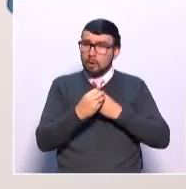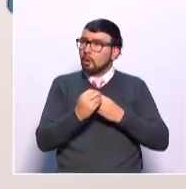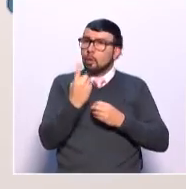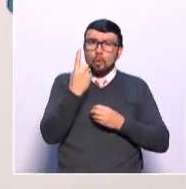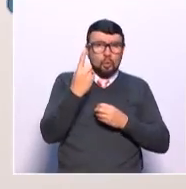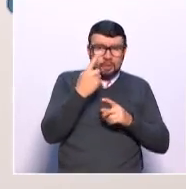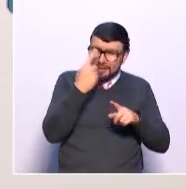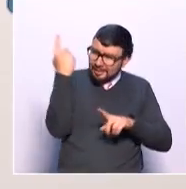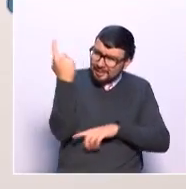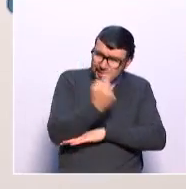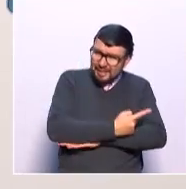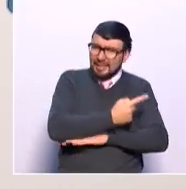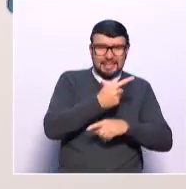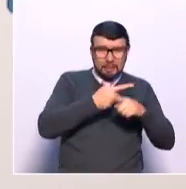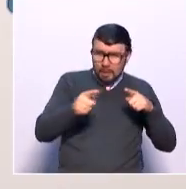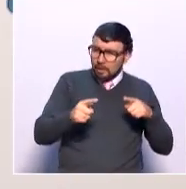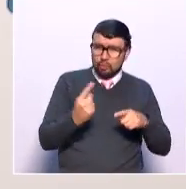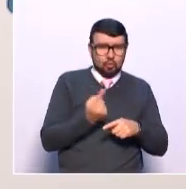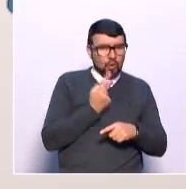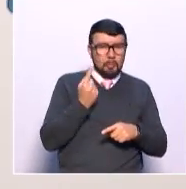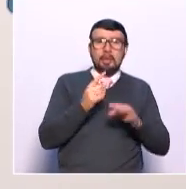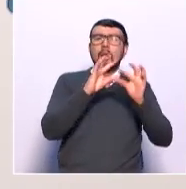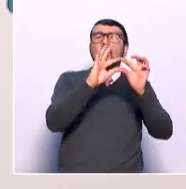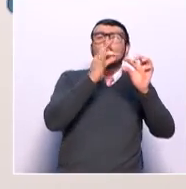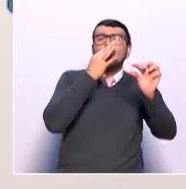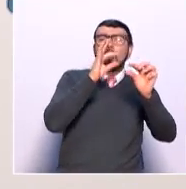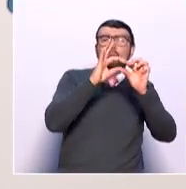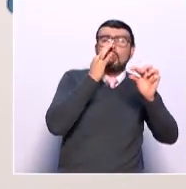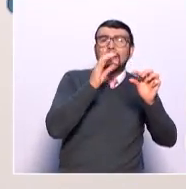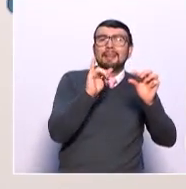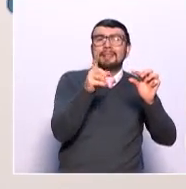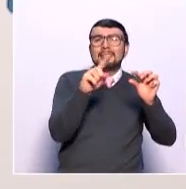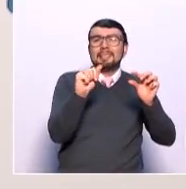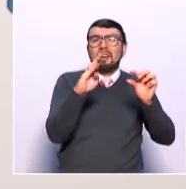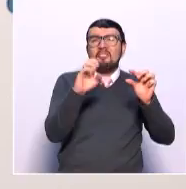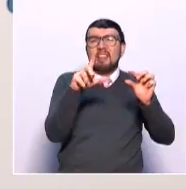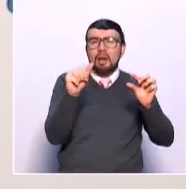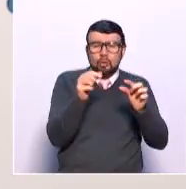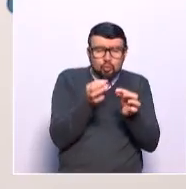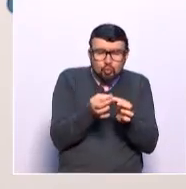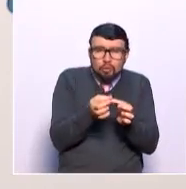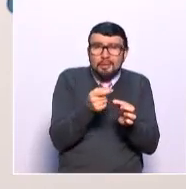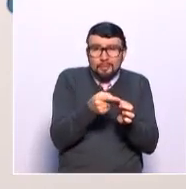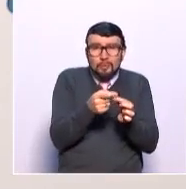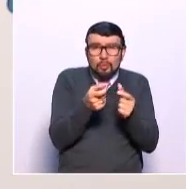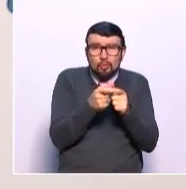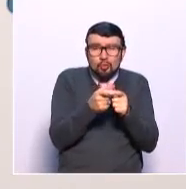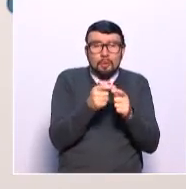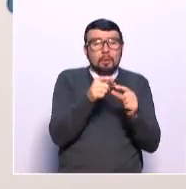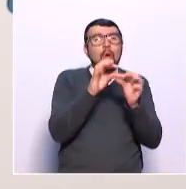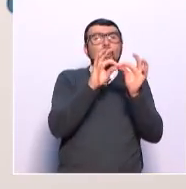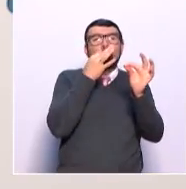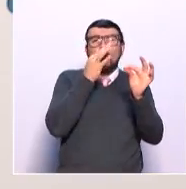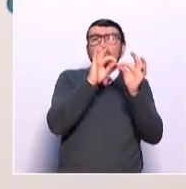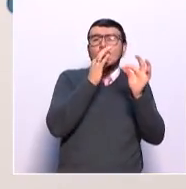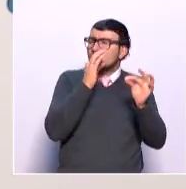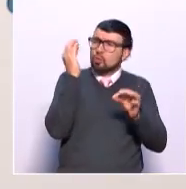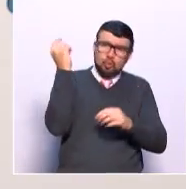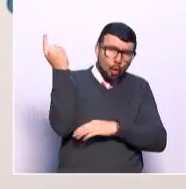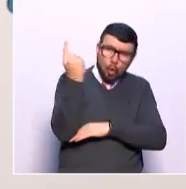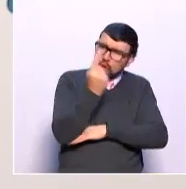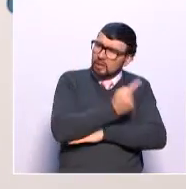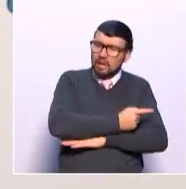hay un consumiendo uva isabel a la chiquita con y con cáscara todo ese día agua isabella